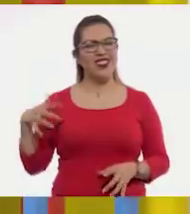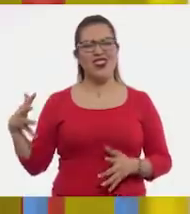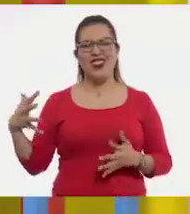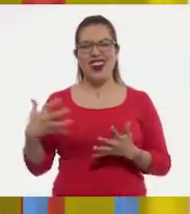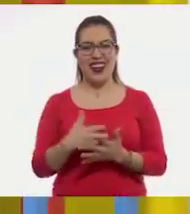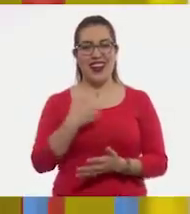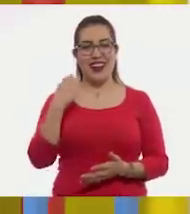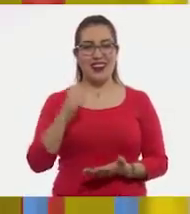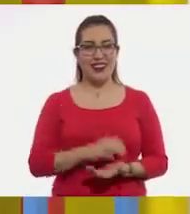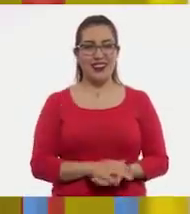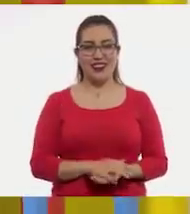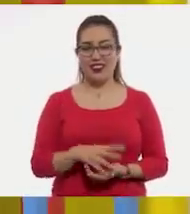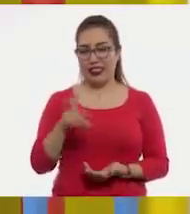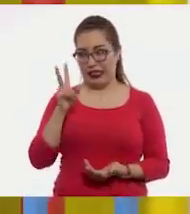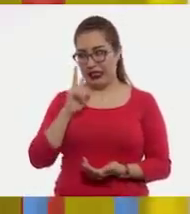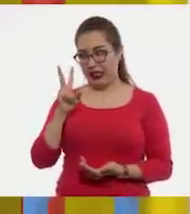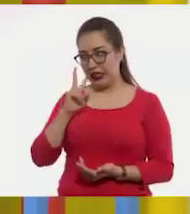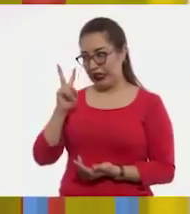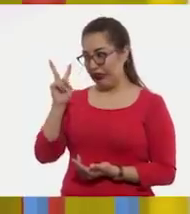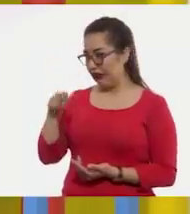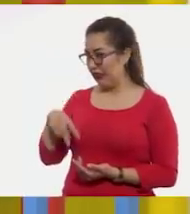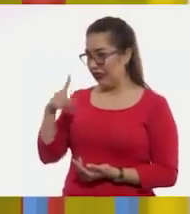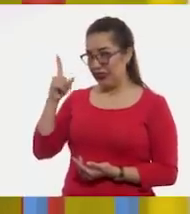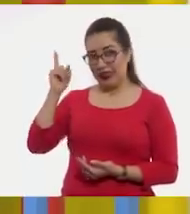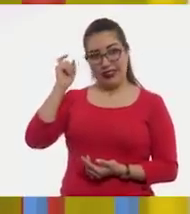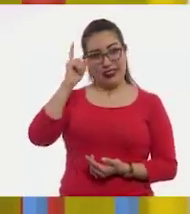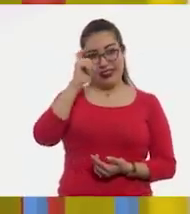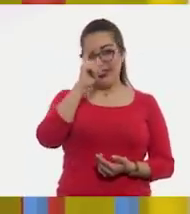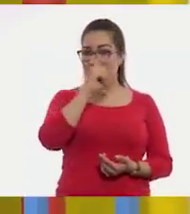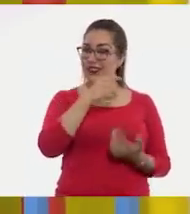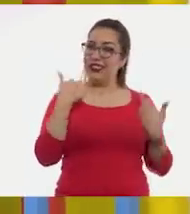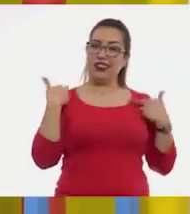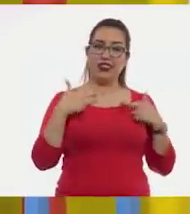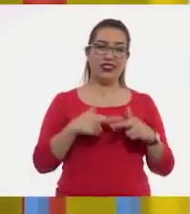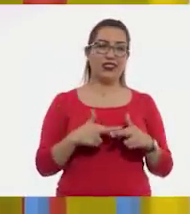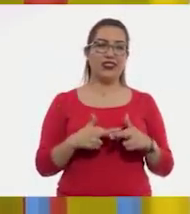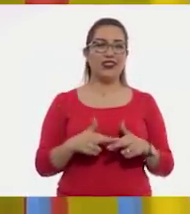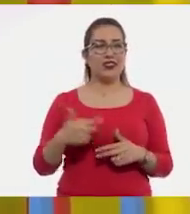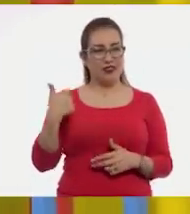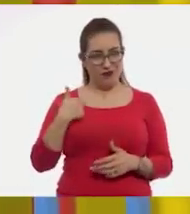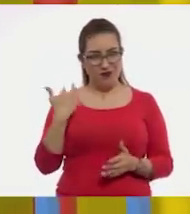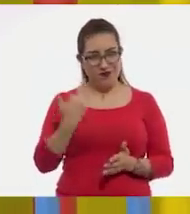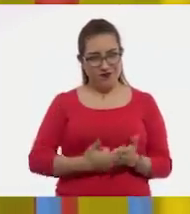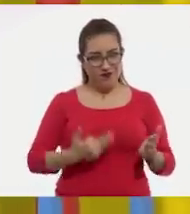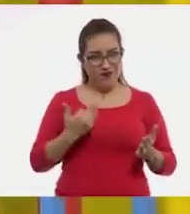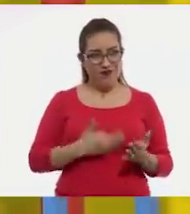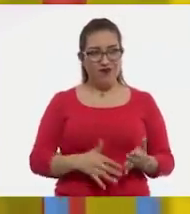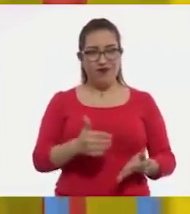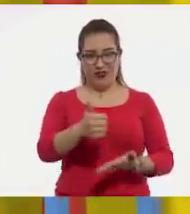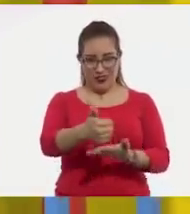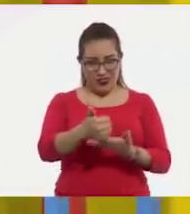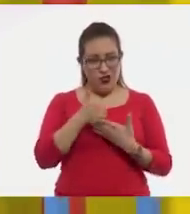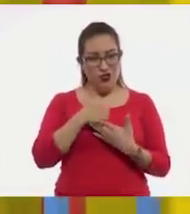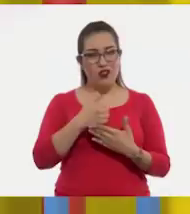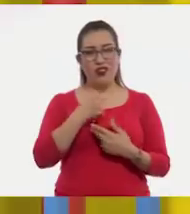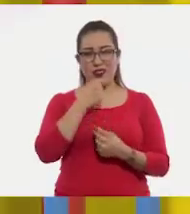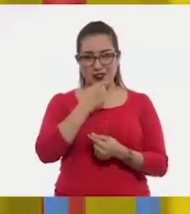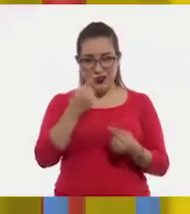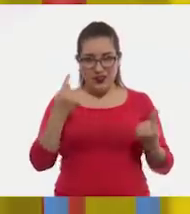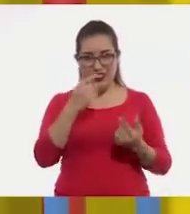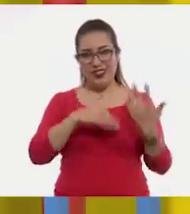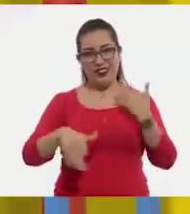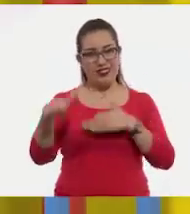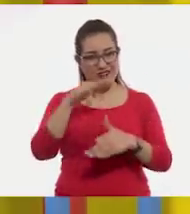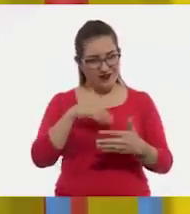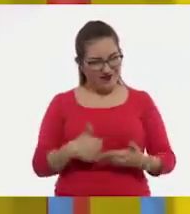la verdad ya lo pusiste bastante difícil. Así toca. Que necesito del apoyo de todas las niñas y todos los